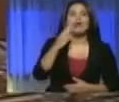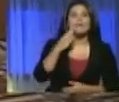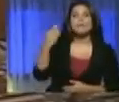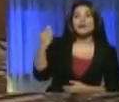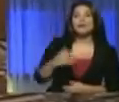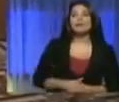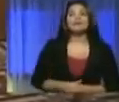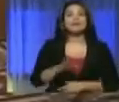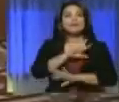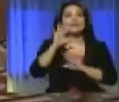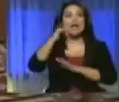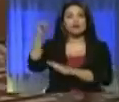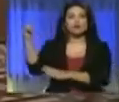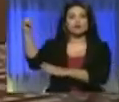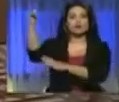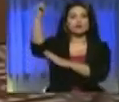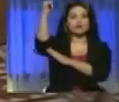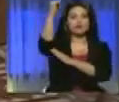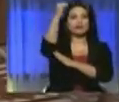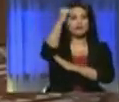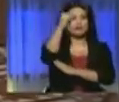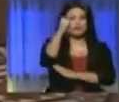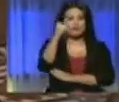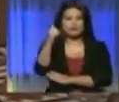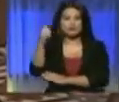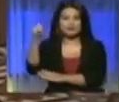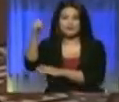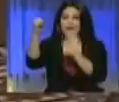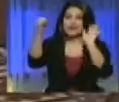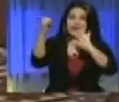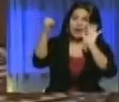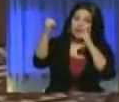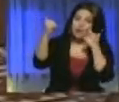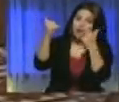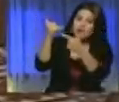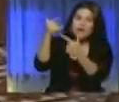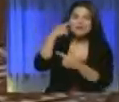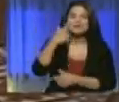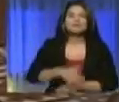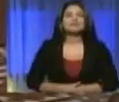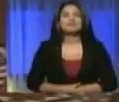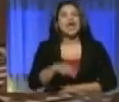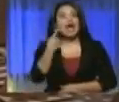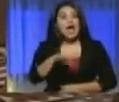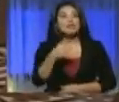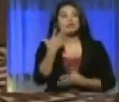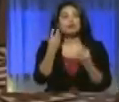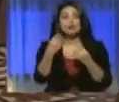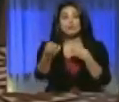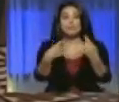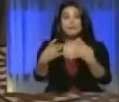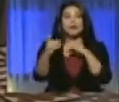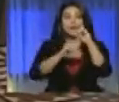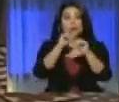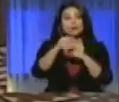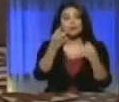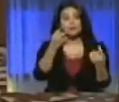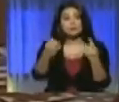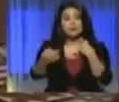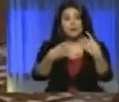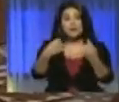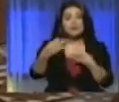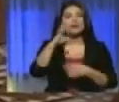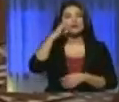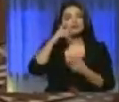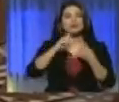grúa, señora grúa. Un saludo a la señora grúa. Por aquí tenemos algunos mensajes, ¿verdad? Muchachas, muchachos. De las redes